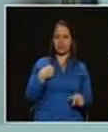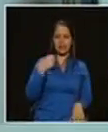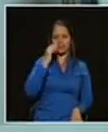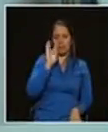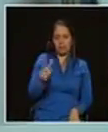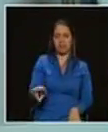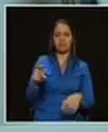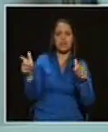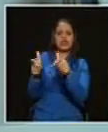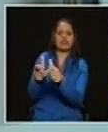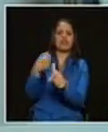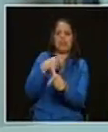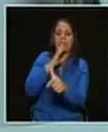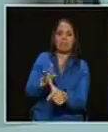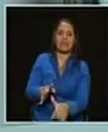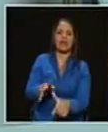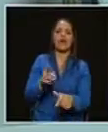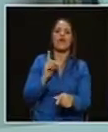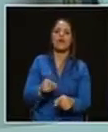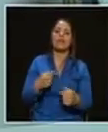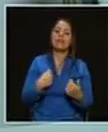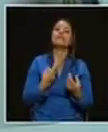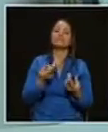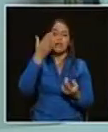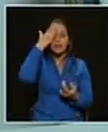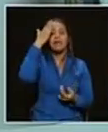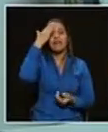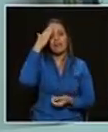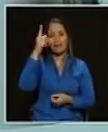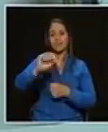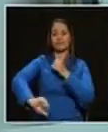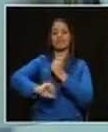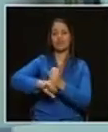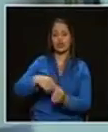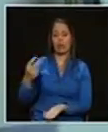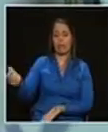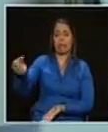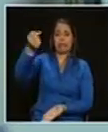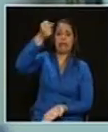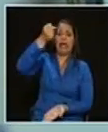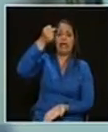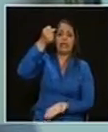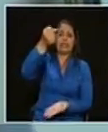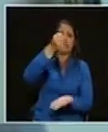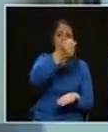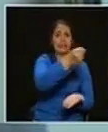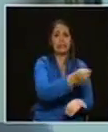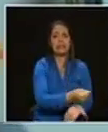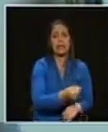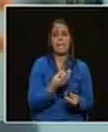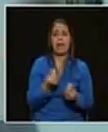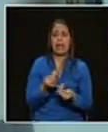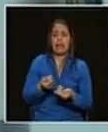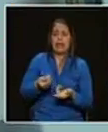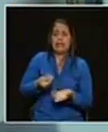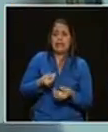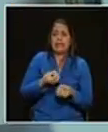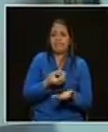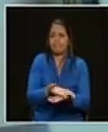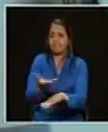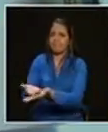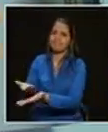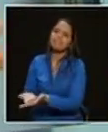Porque a nivel de la información todo cuesta mucho. Entonces creemos que nos toca invertir mucho dinero para poder hacer